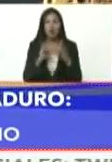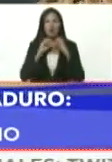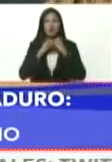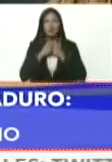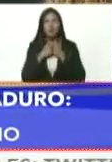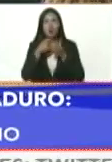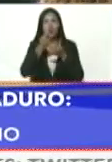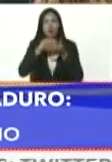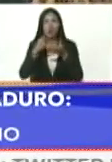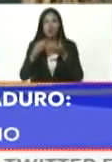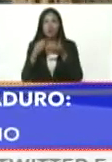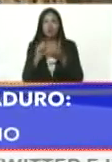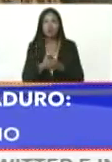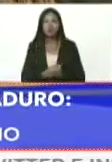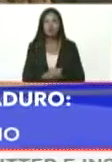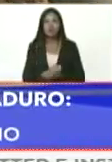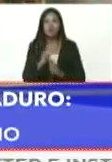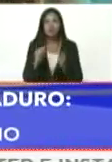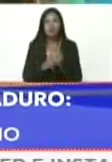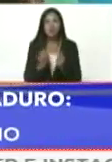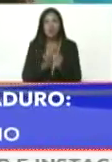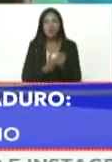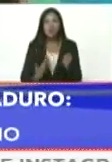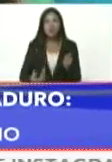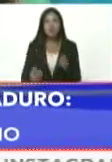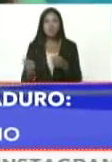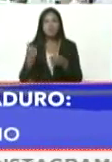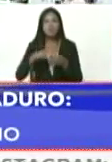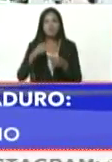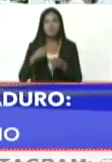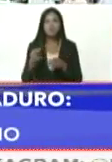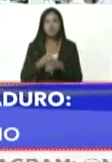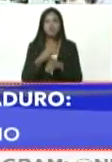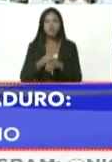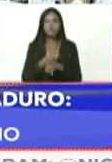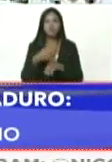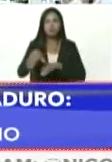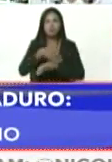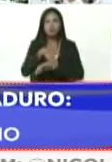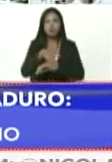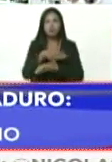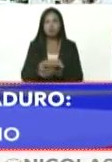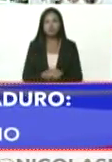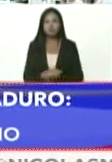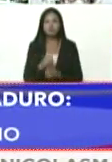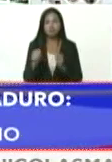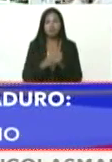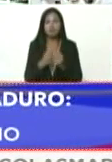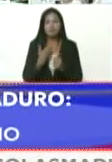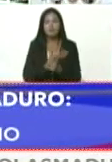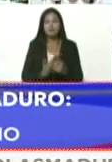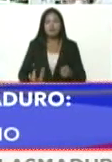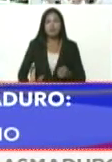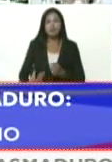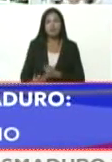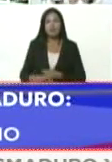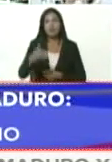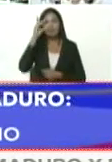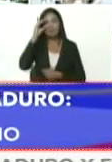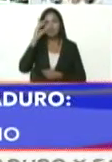plan. Señora vicepresidenta ejecutiva, se incorpora a este gobierno de calle la vicepresidenta ejecutiva Delcy